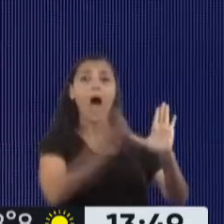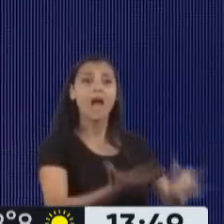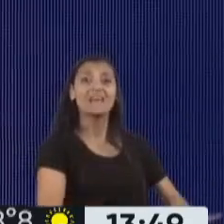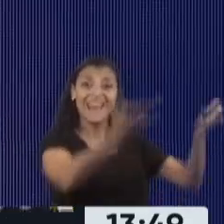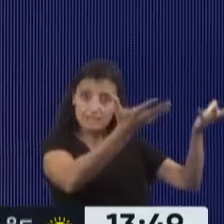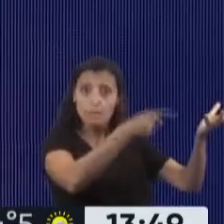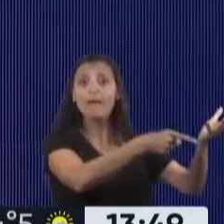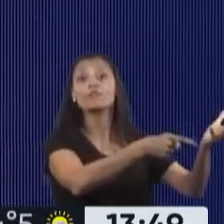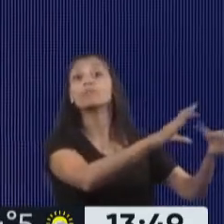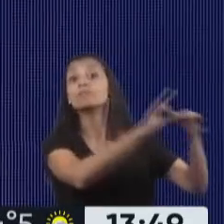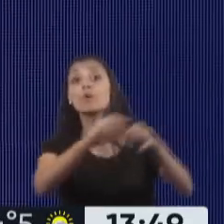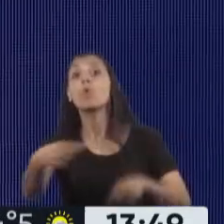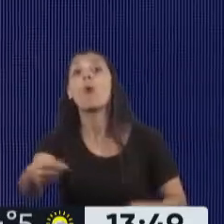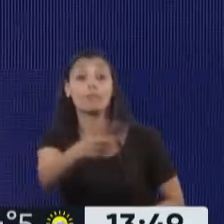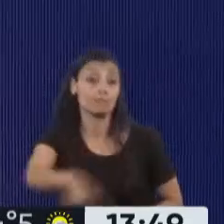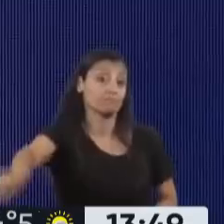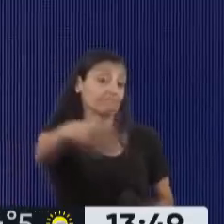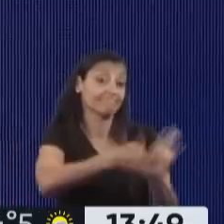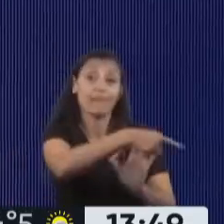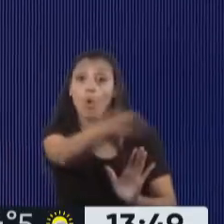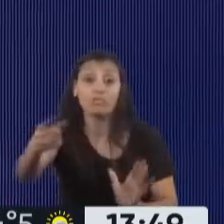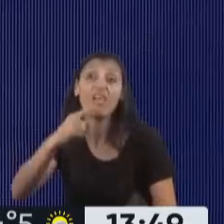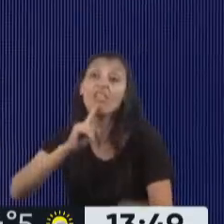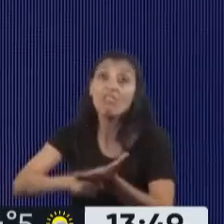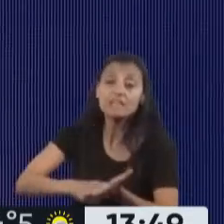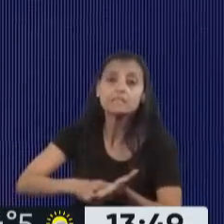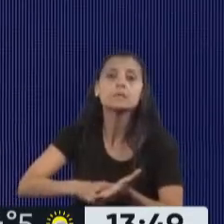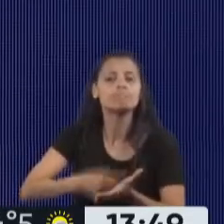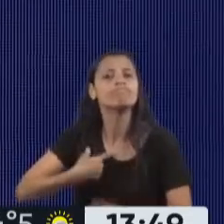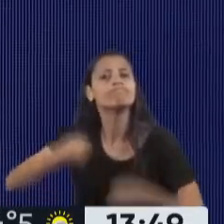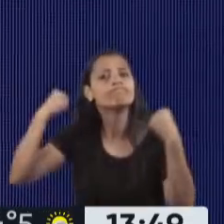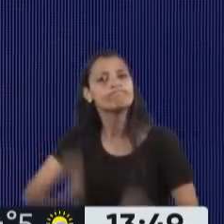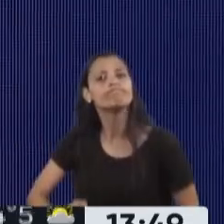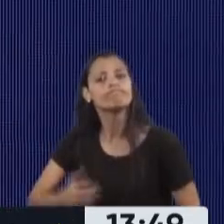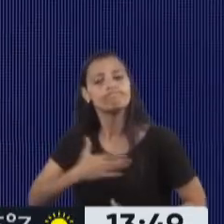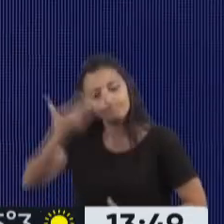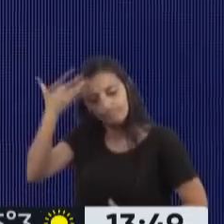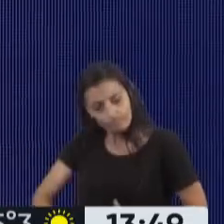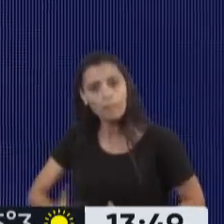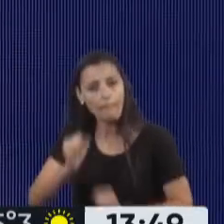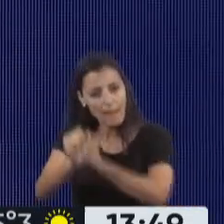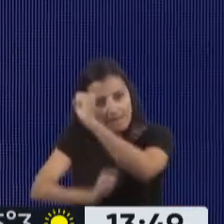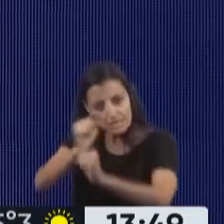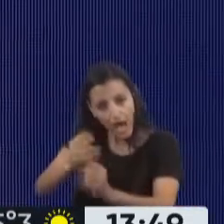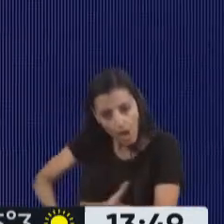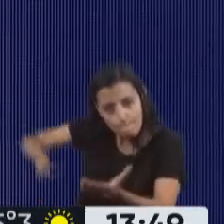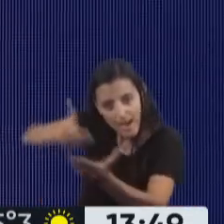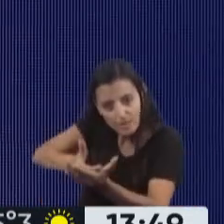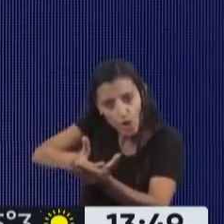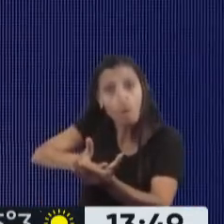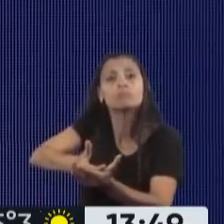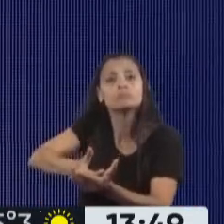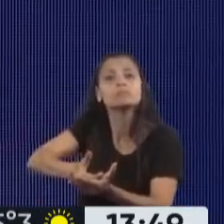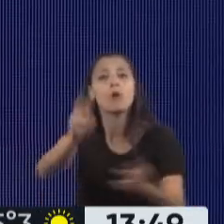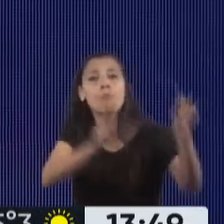dar cuando ustedes decidan ponerse al hombro su rol de emprendedores